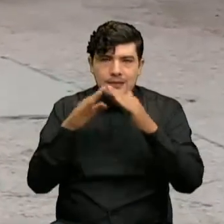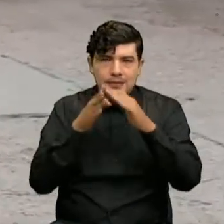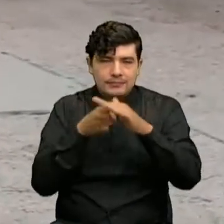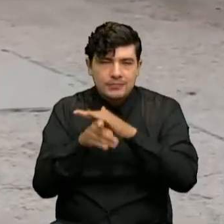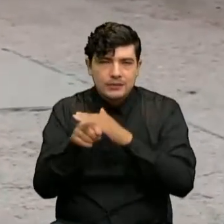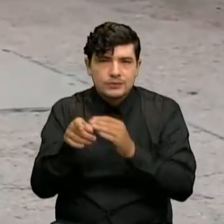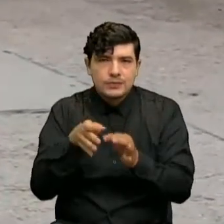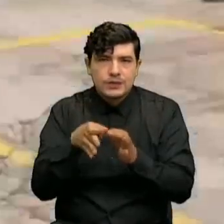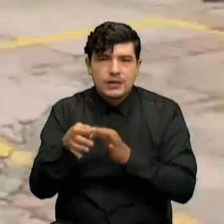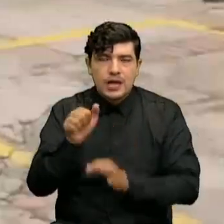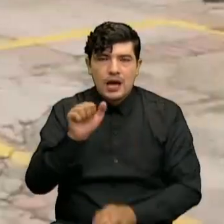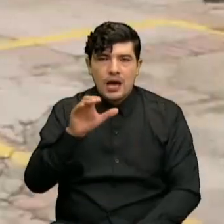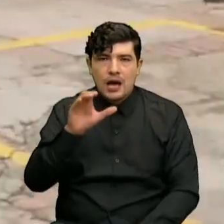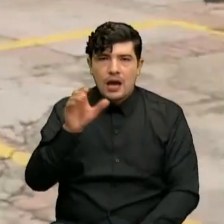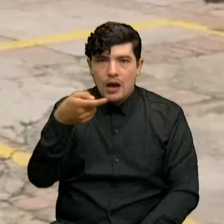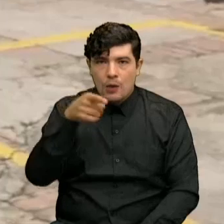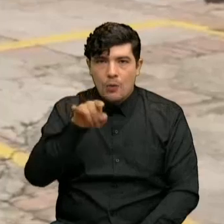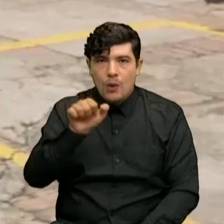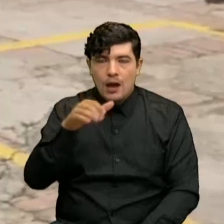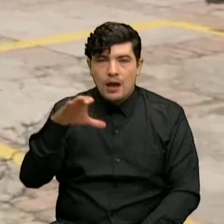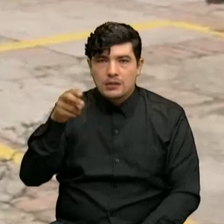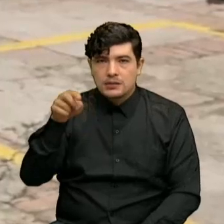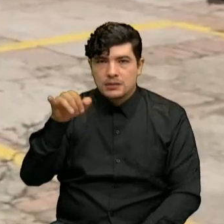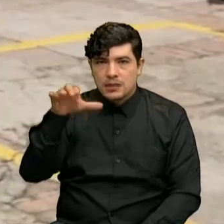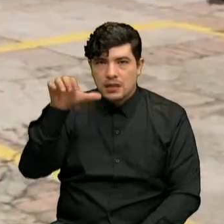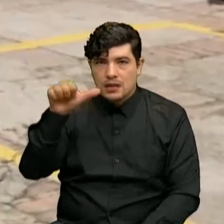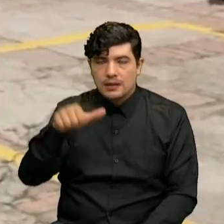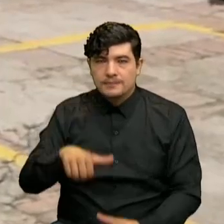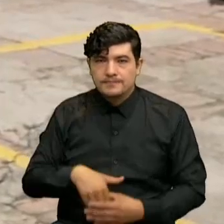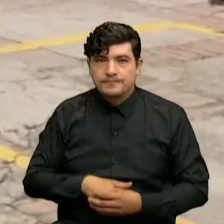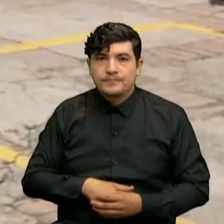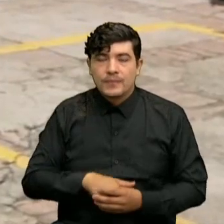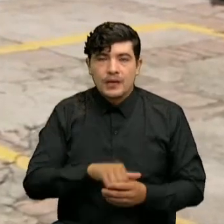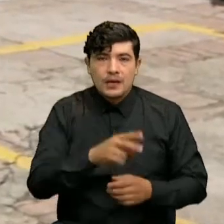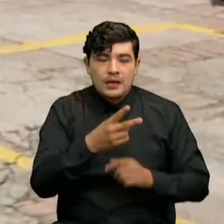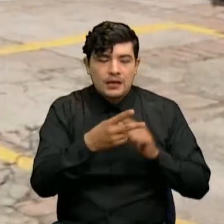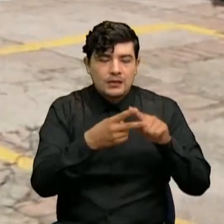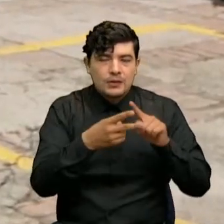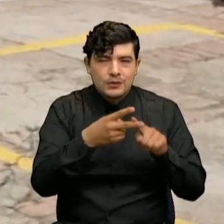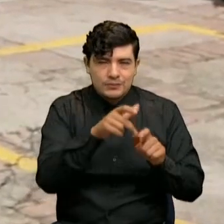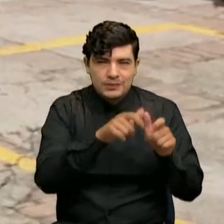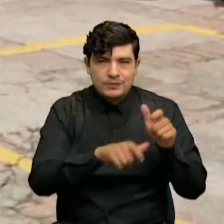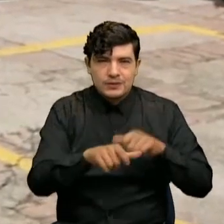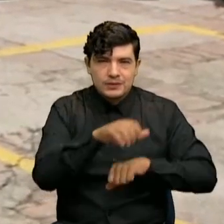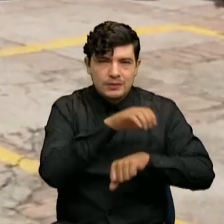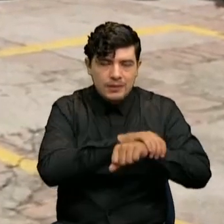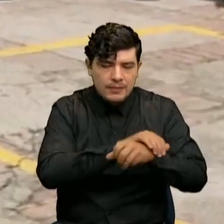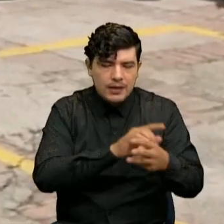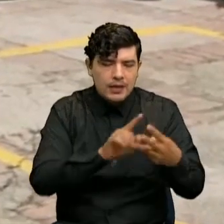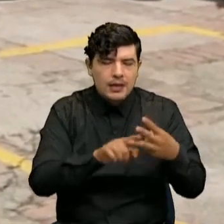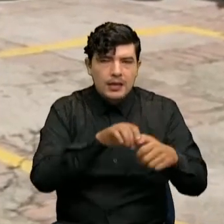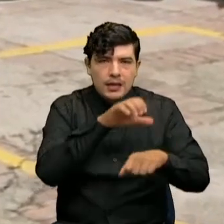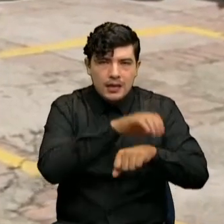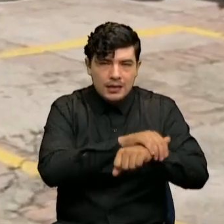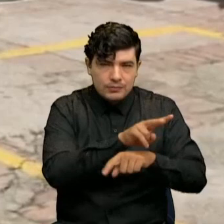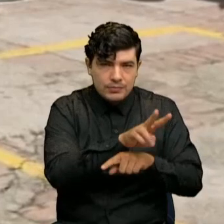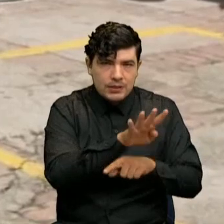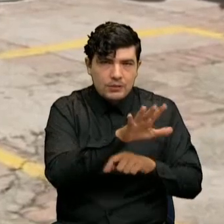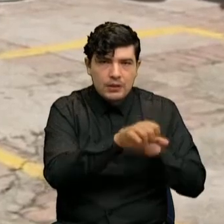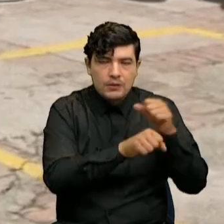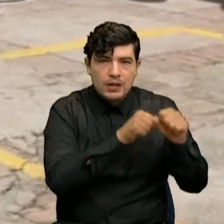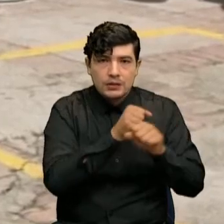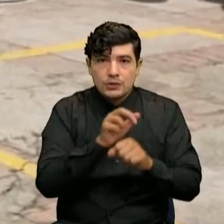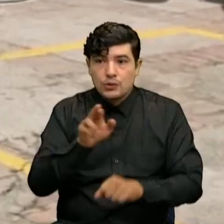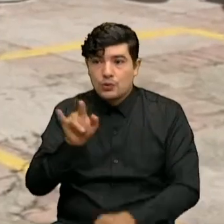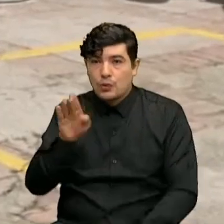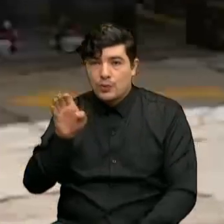de 34 años de edad giovanni amaya cano de 41 años de edad luis ramiro hernández de 24 años deber barragán sánchez